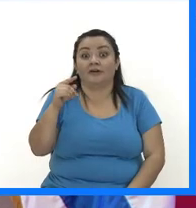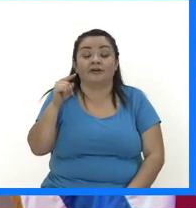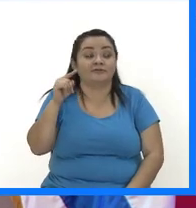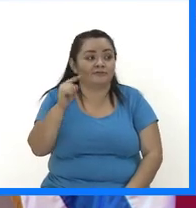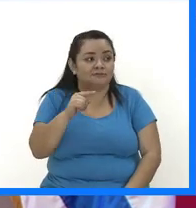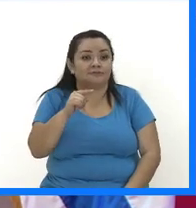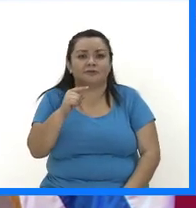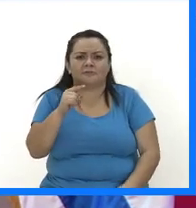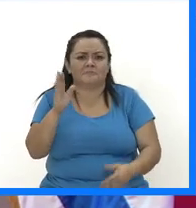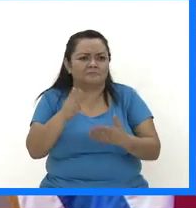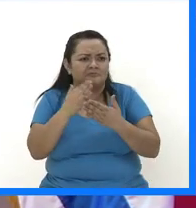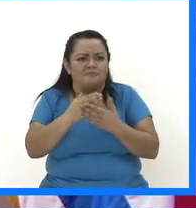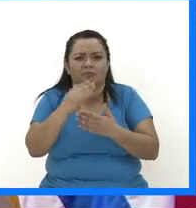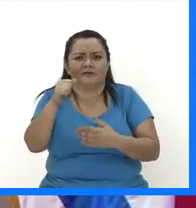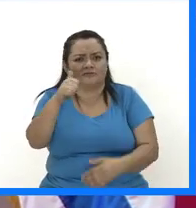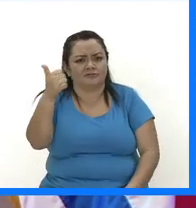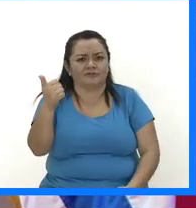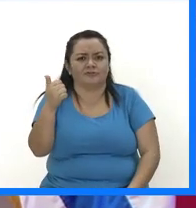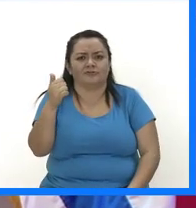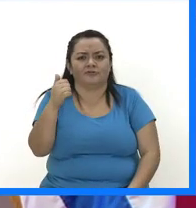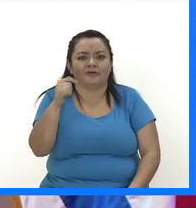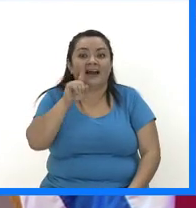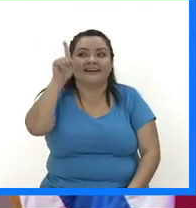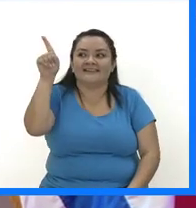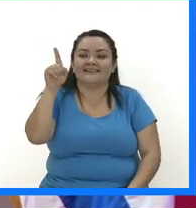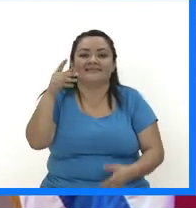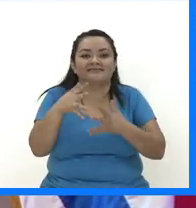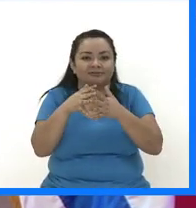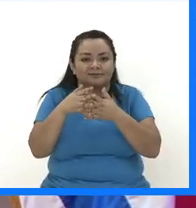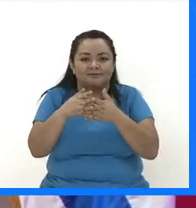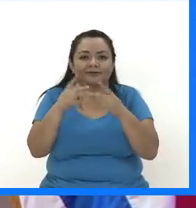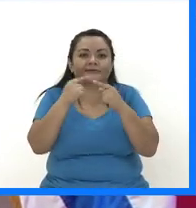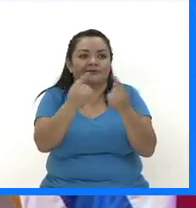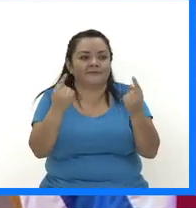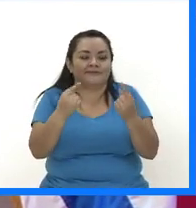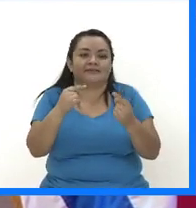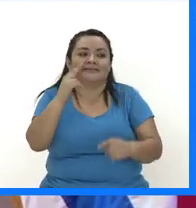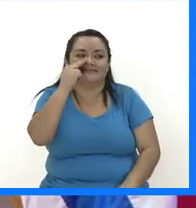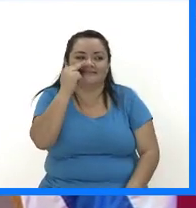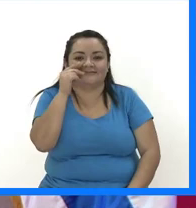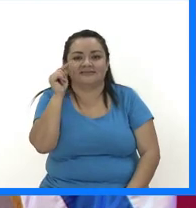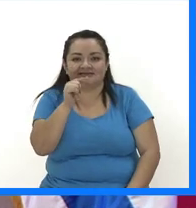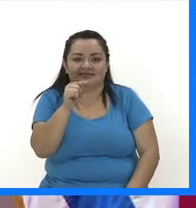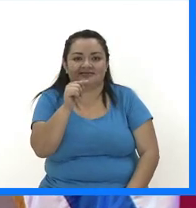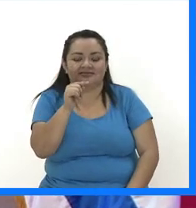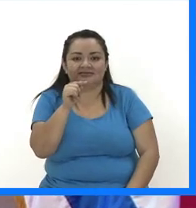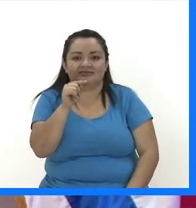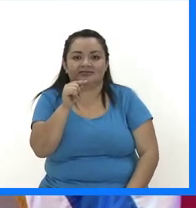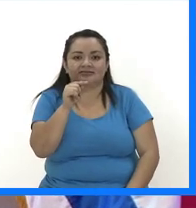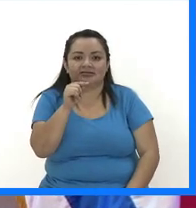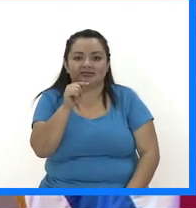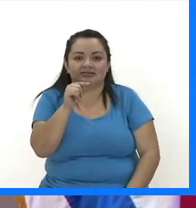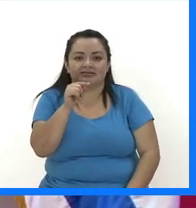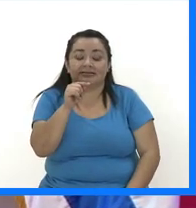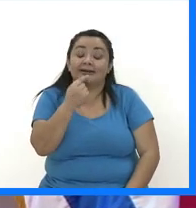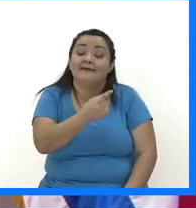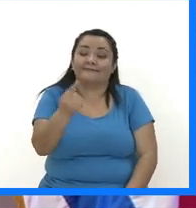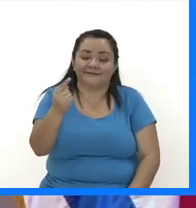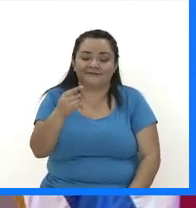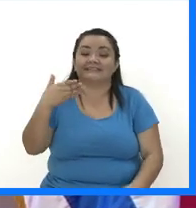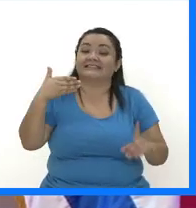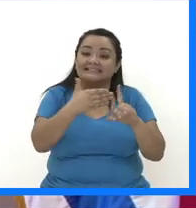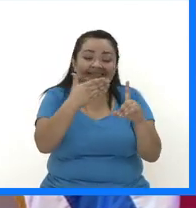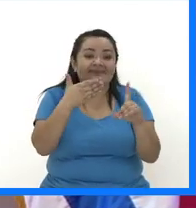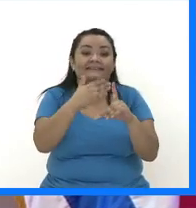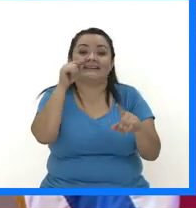igual que tu hermano tb para que te vayas a estudiar en el seminario el abuelo estuvo pero van a haber personas que se van a ir de ti van a ver personas que